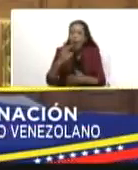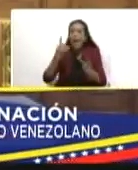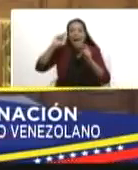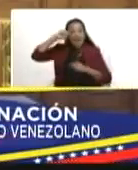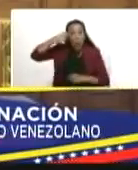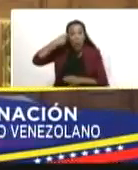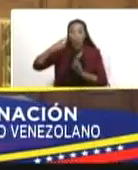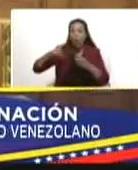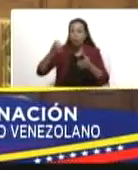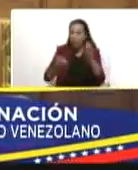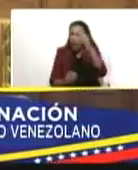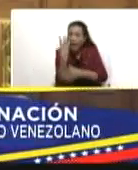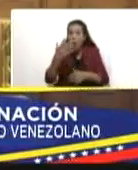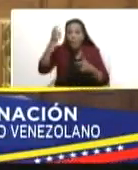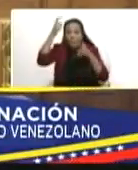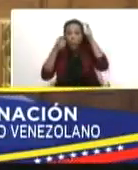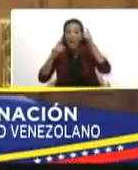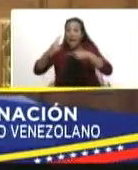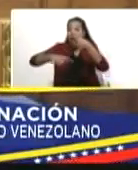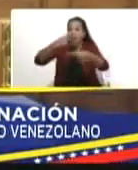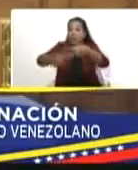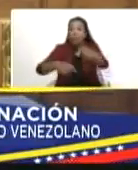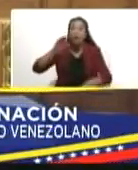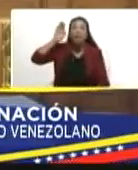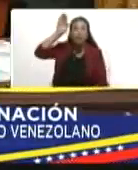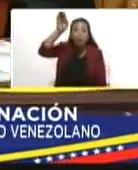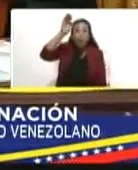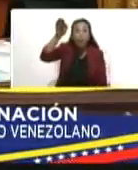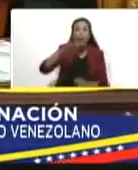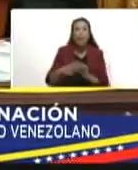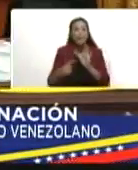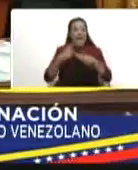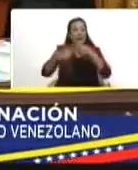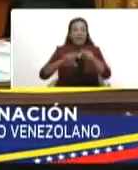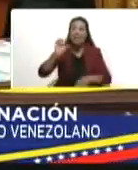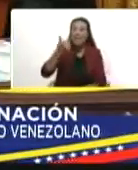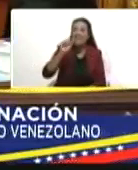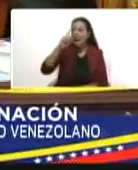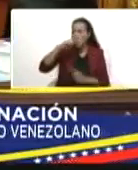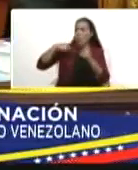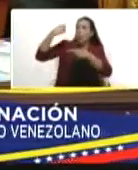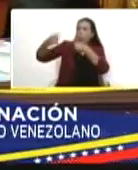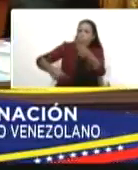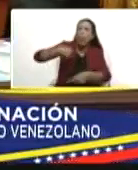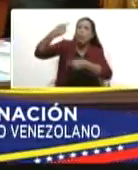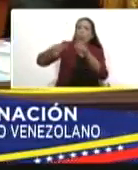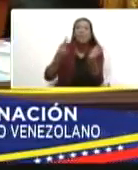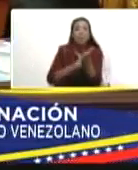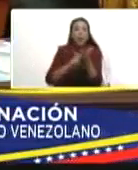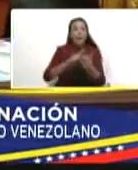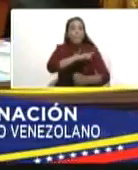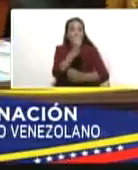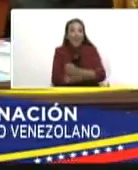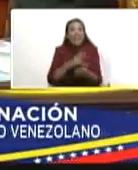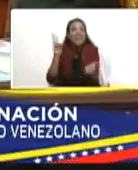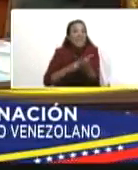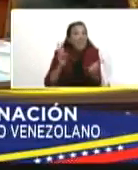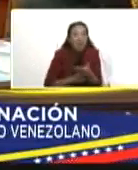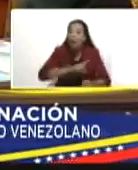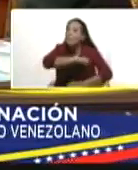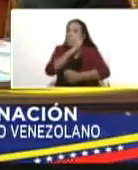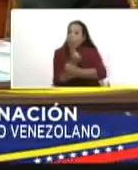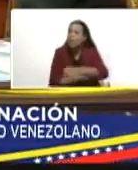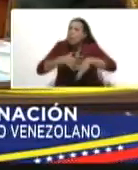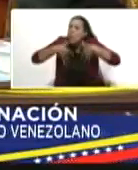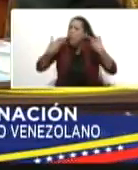comandante Chávez para las generaciones futuras década tras década Cuál es nuestro verdadero poder el verdadero el verdad ito